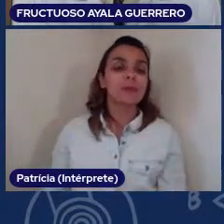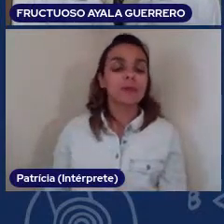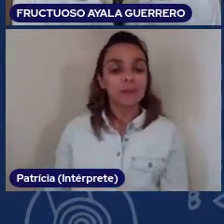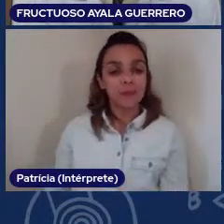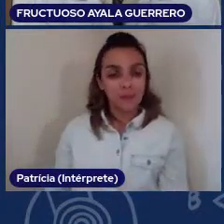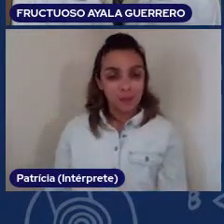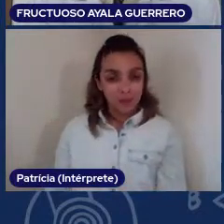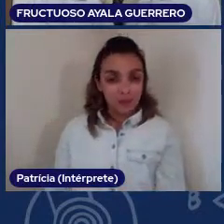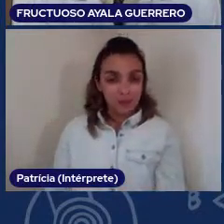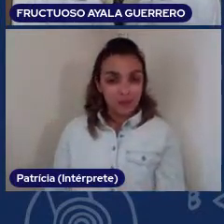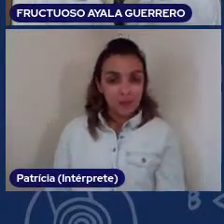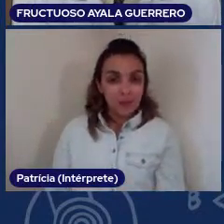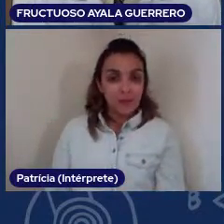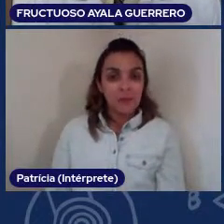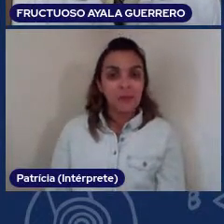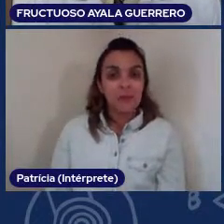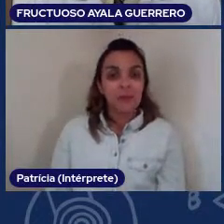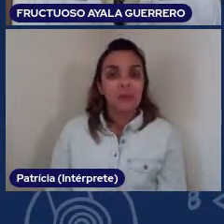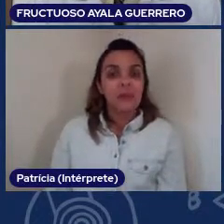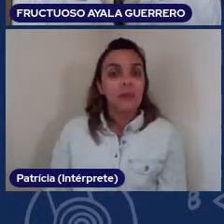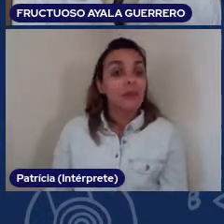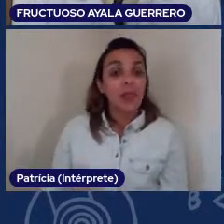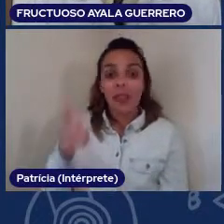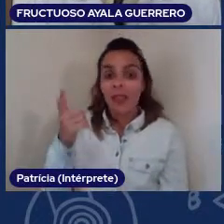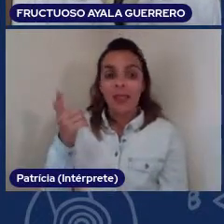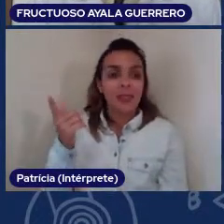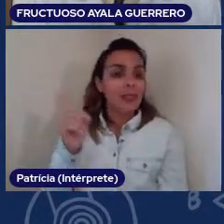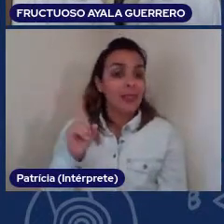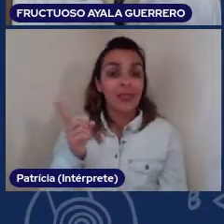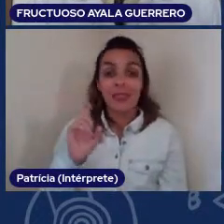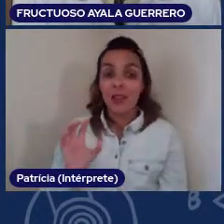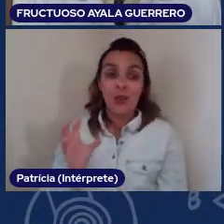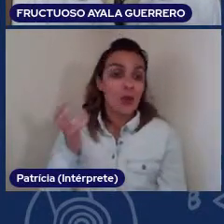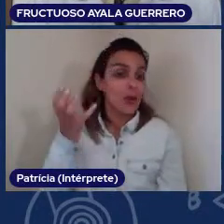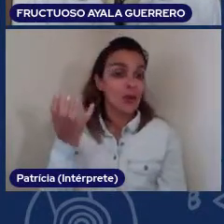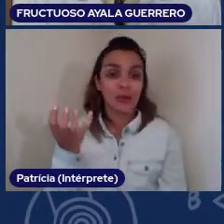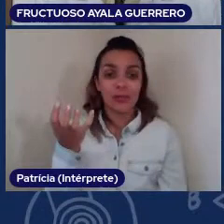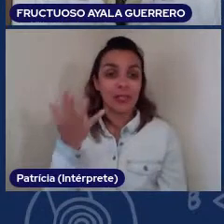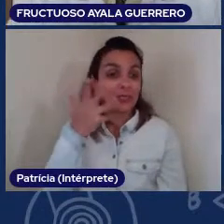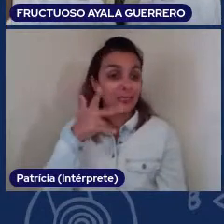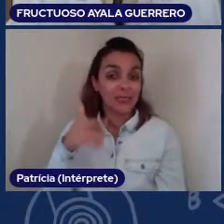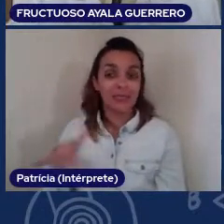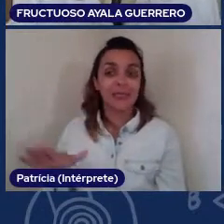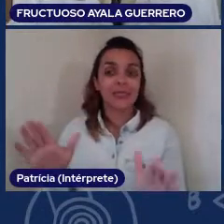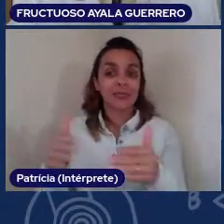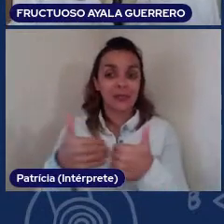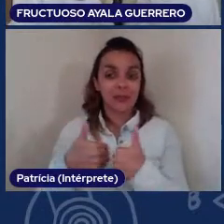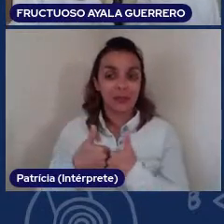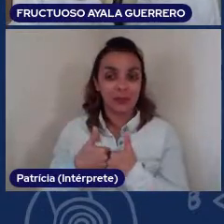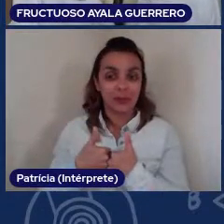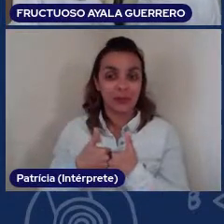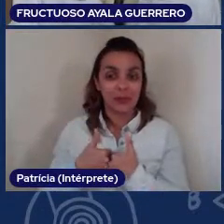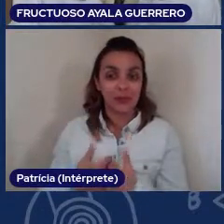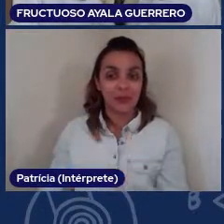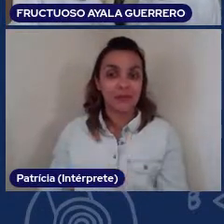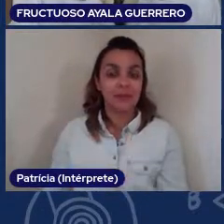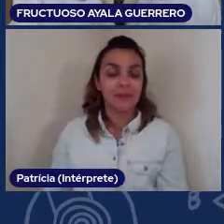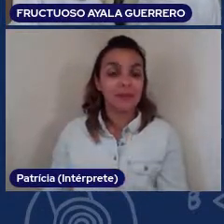mu. Esto no sucede en los niños con autismo. Así que, insisto, es muy